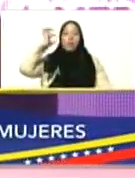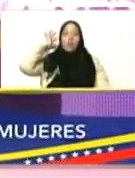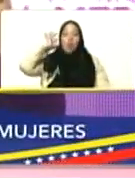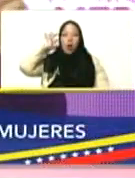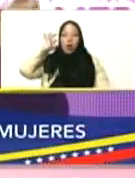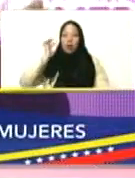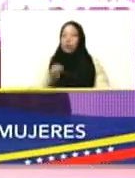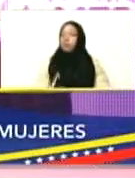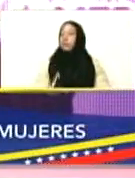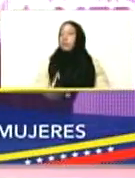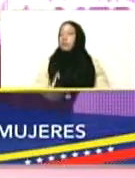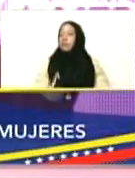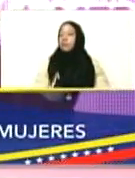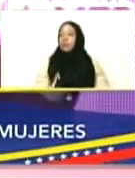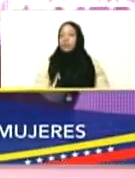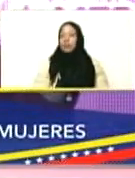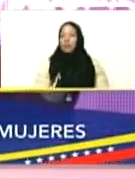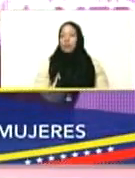Así que